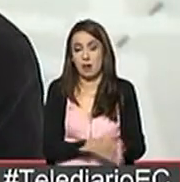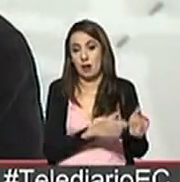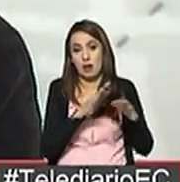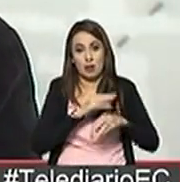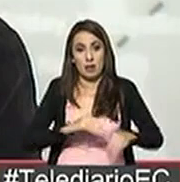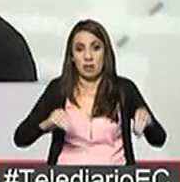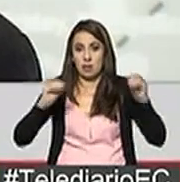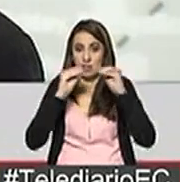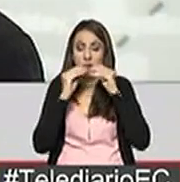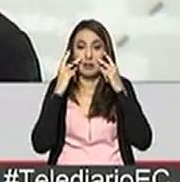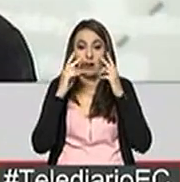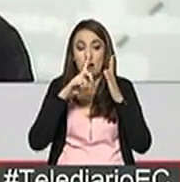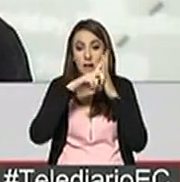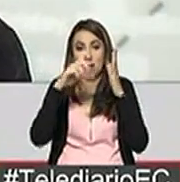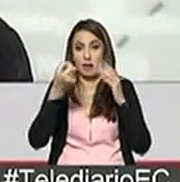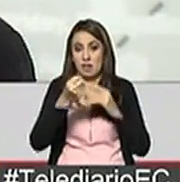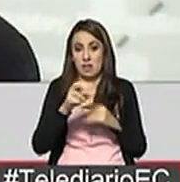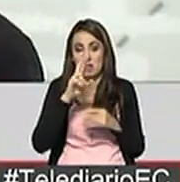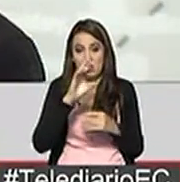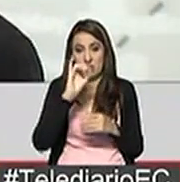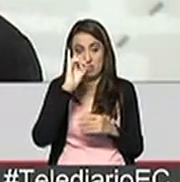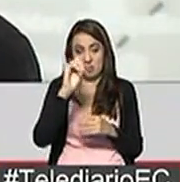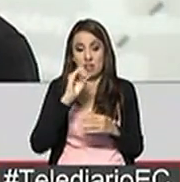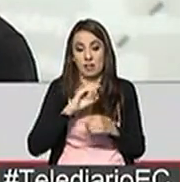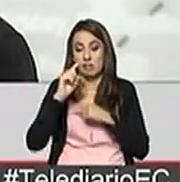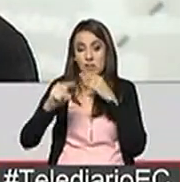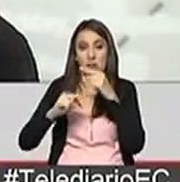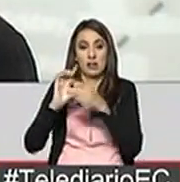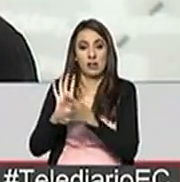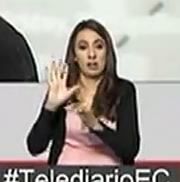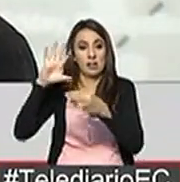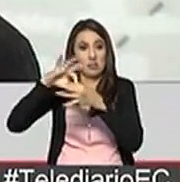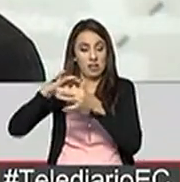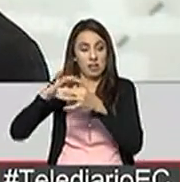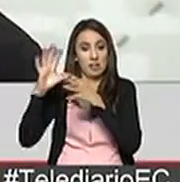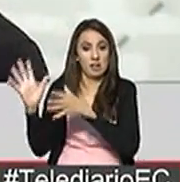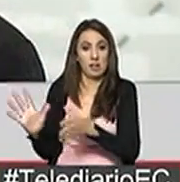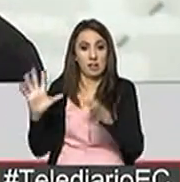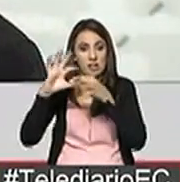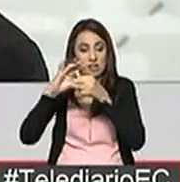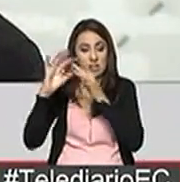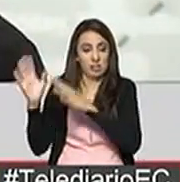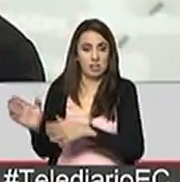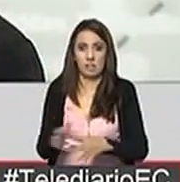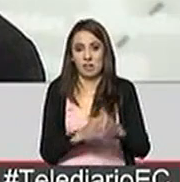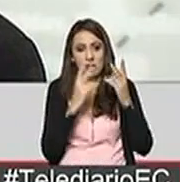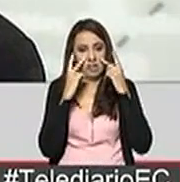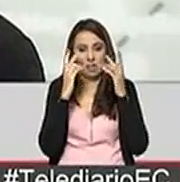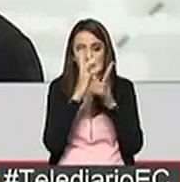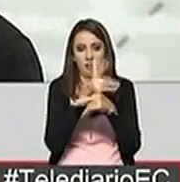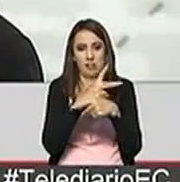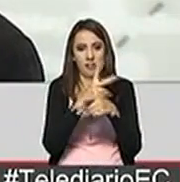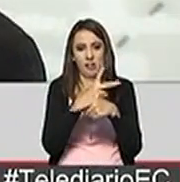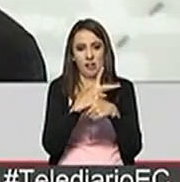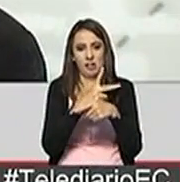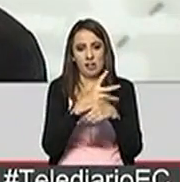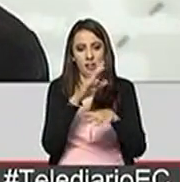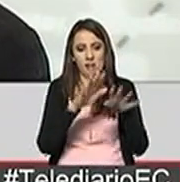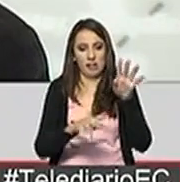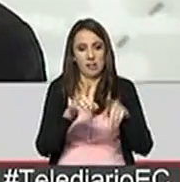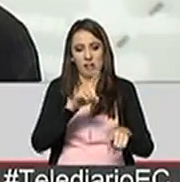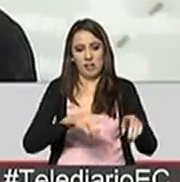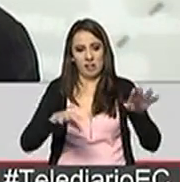que tiene el SRI, que, al que estamos sujetos todos los productores de